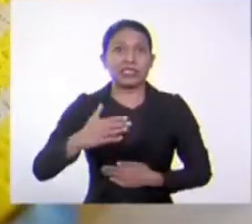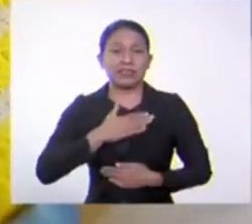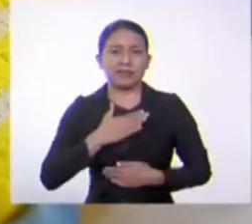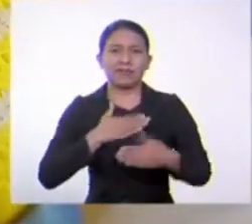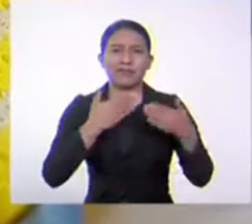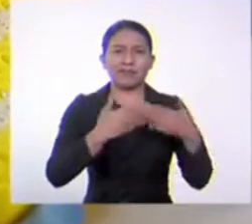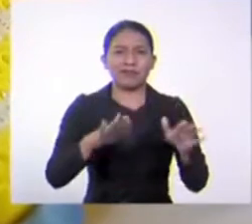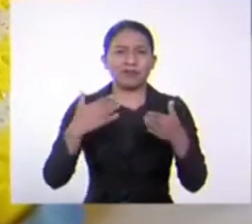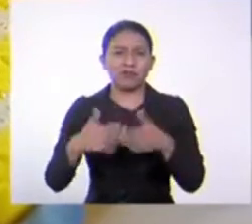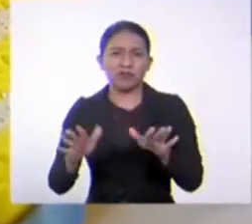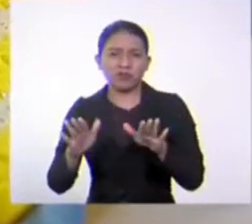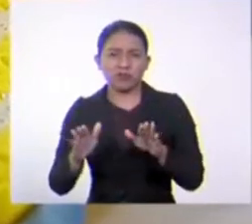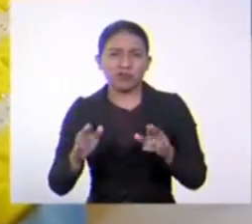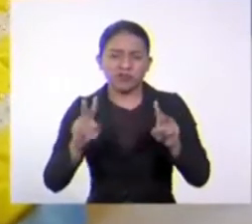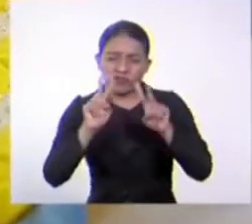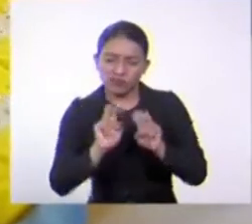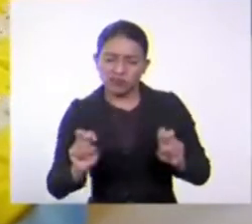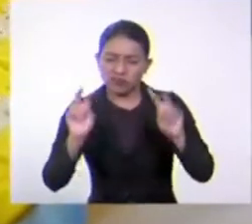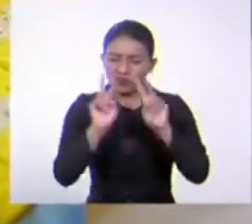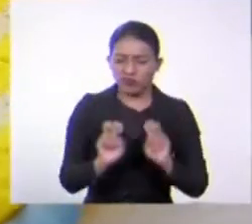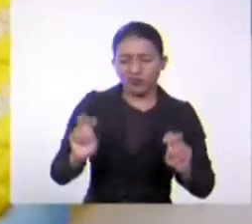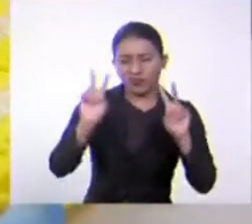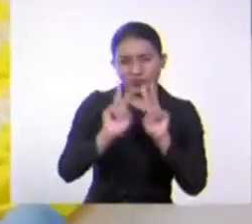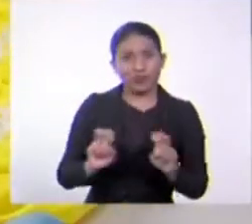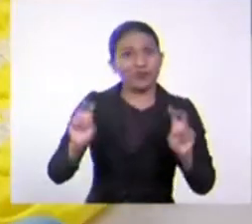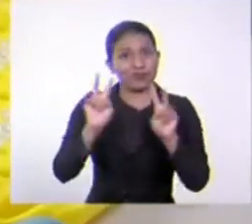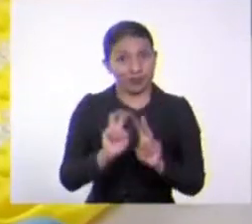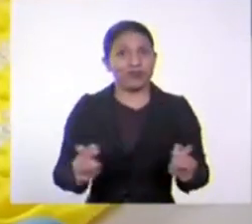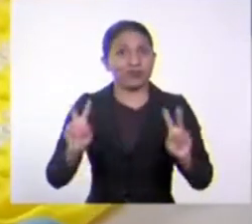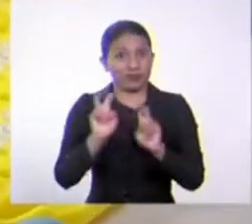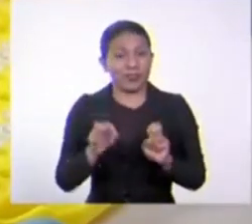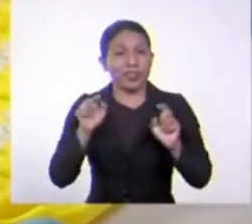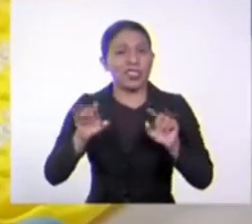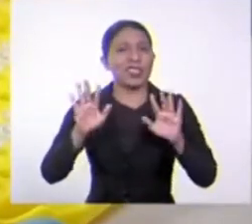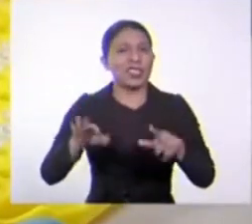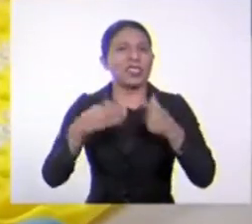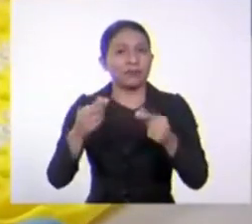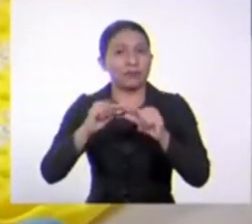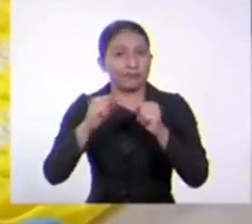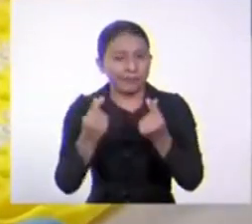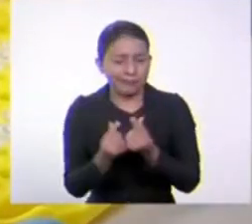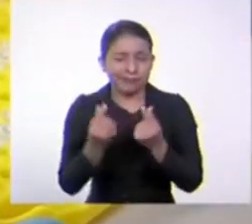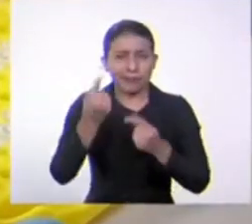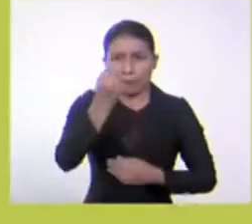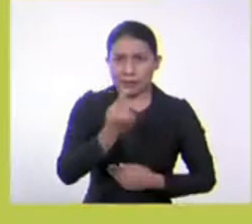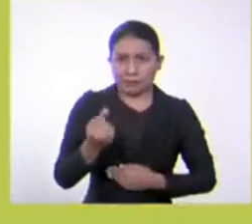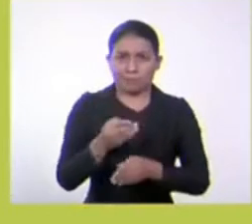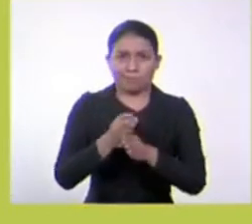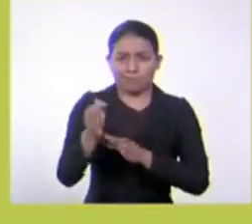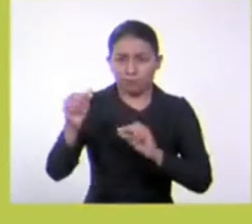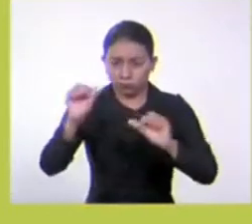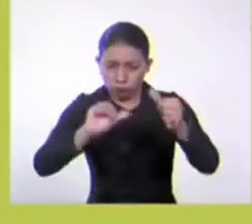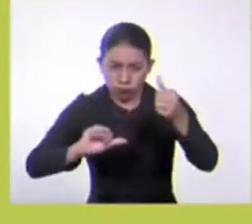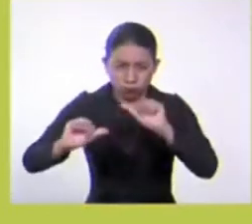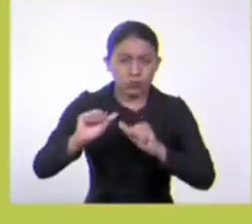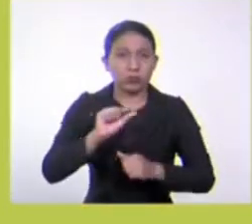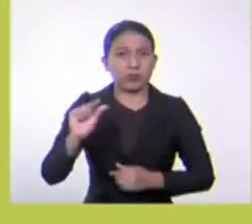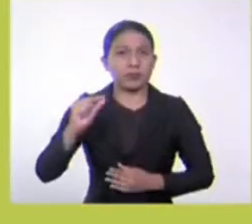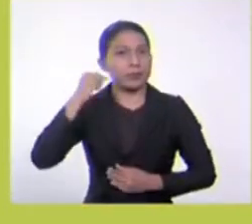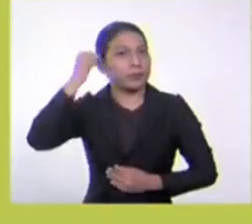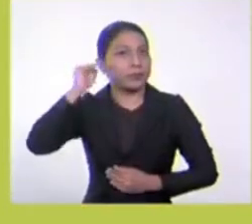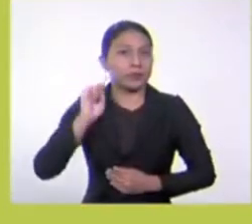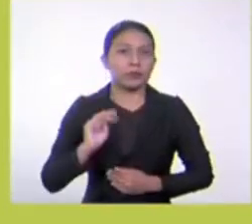diversos experimentos con virus bacteriófagos, de la mano de un grupo de científicos liderados por Max Delbruck, a